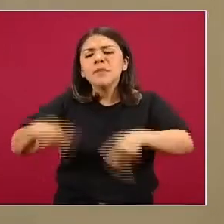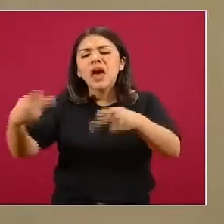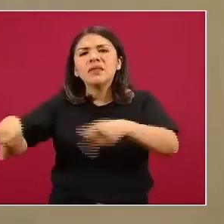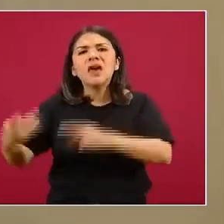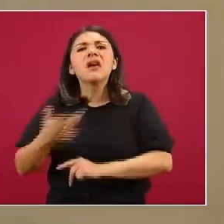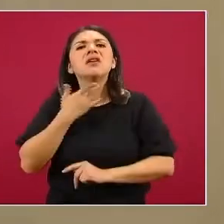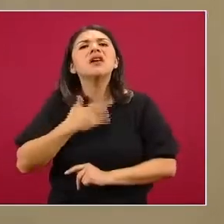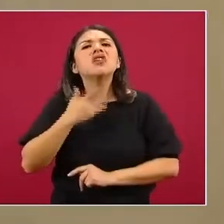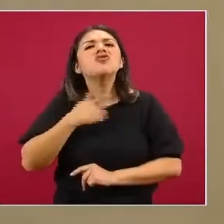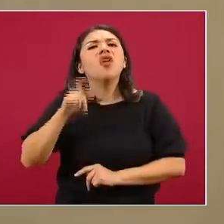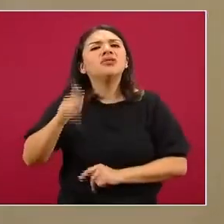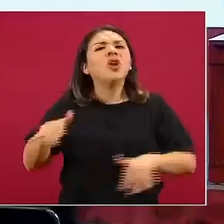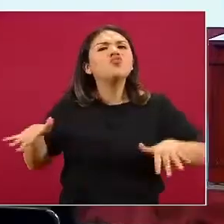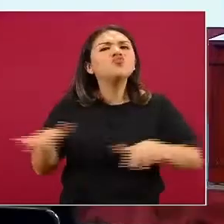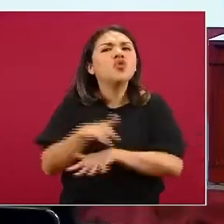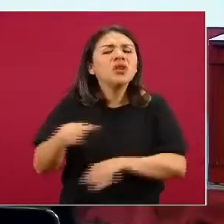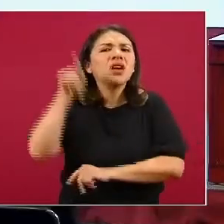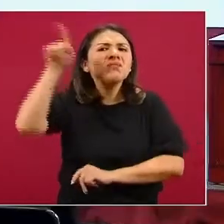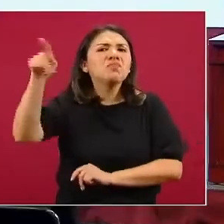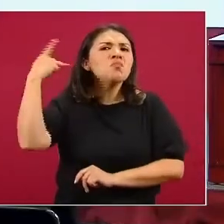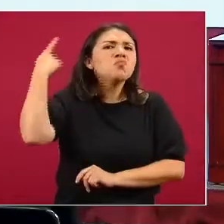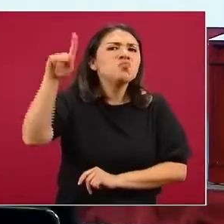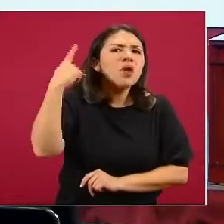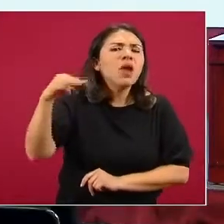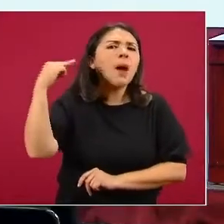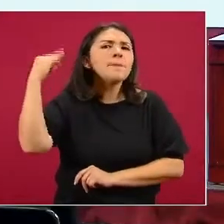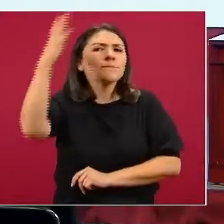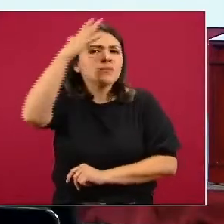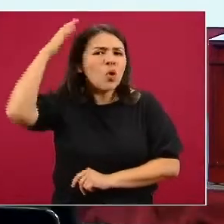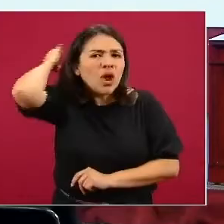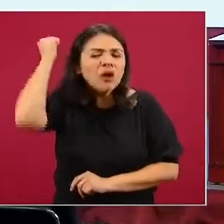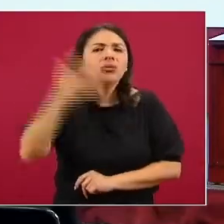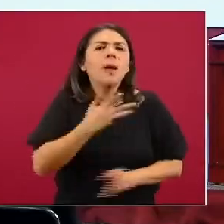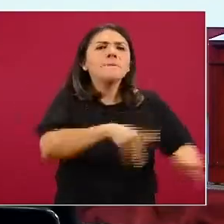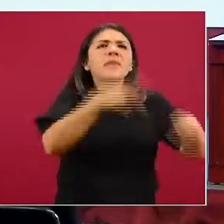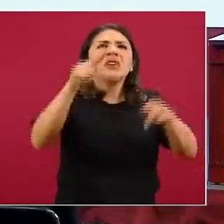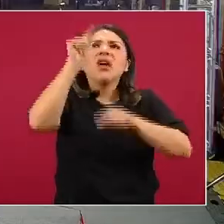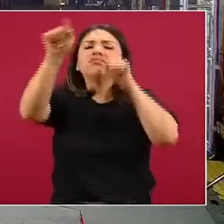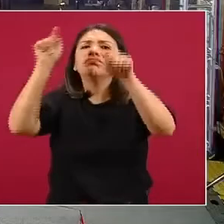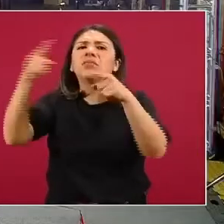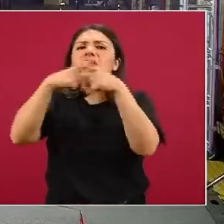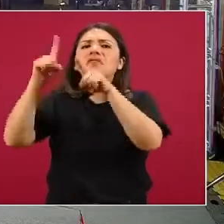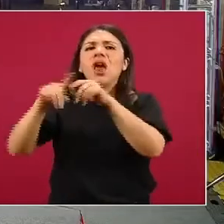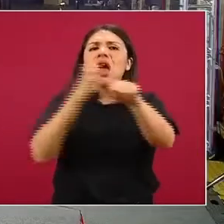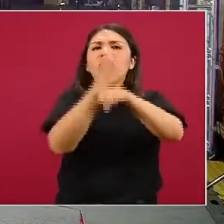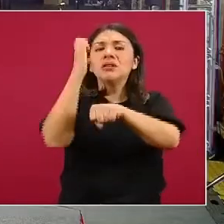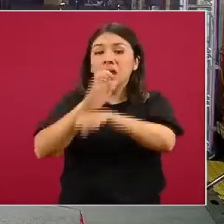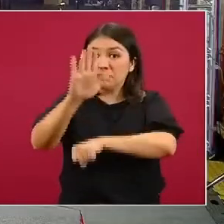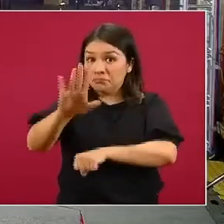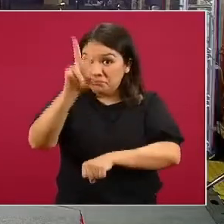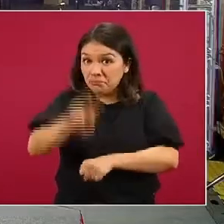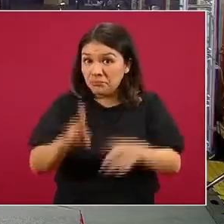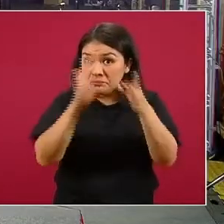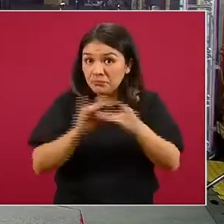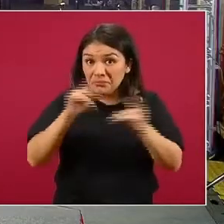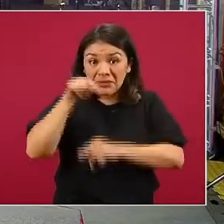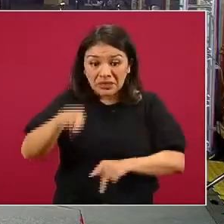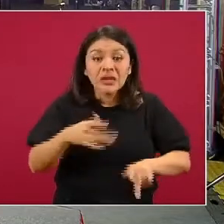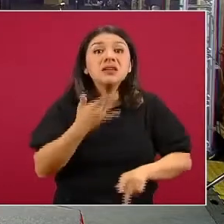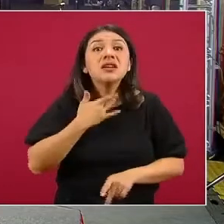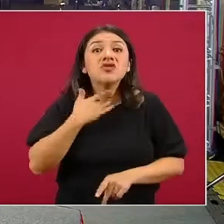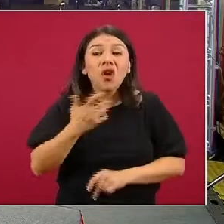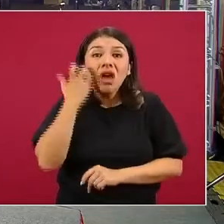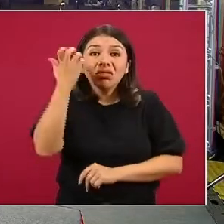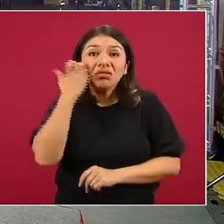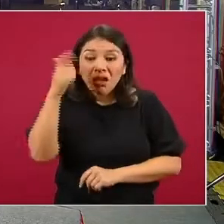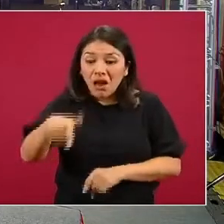probablemente haya salido de Puebla, de Morelos, y que se consumió en varios estados del país. Y sí tenemos que estar muy claros que el alcohol adulterado